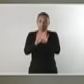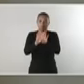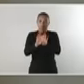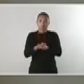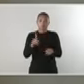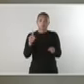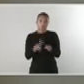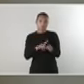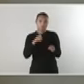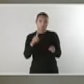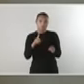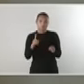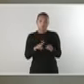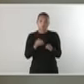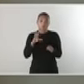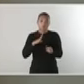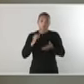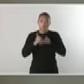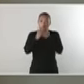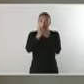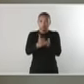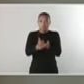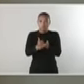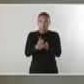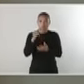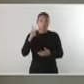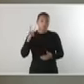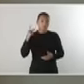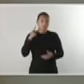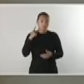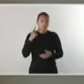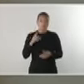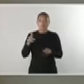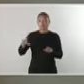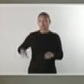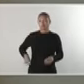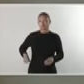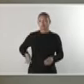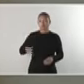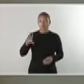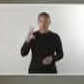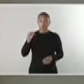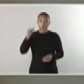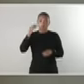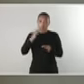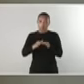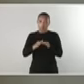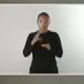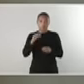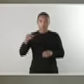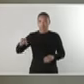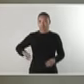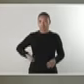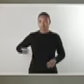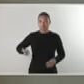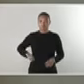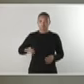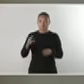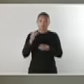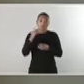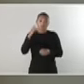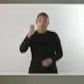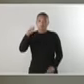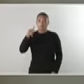A qué se debe a que no hay apoyo por los señores del partido a que al gobierno no actual no le interesa las empresas